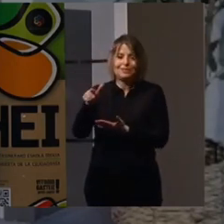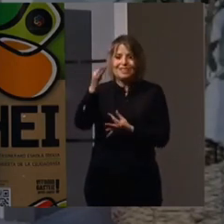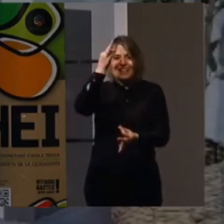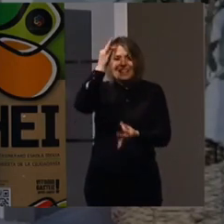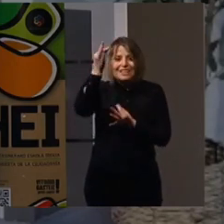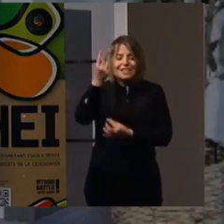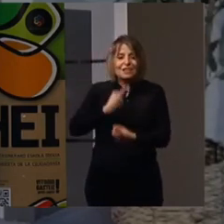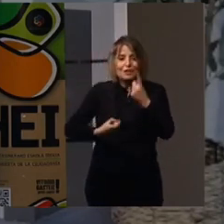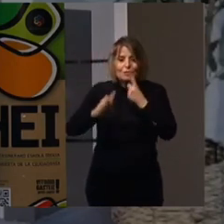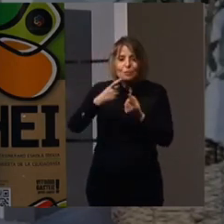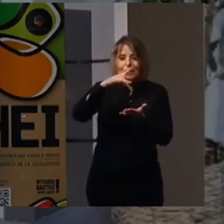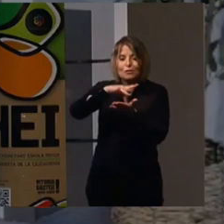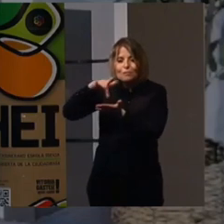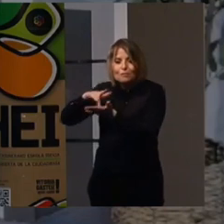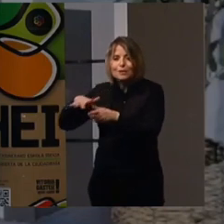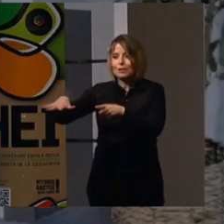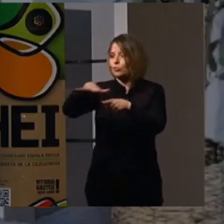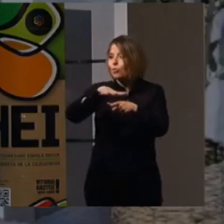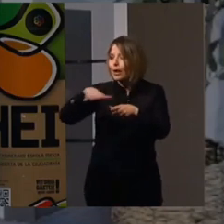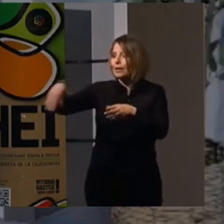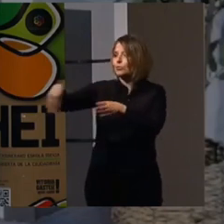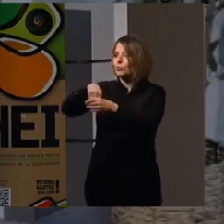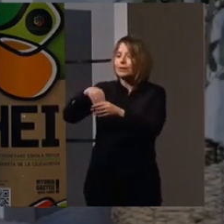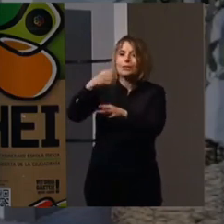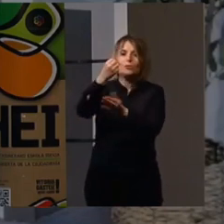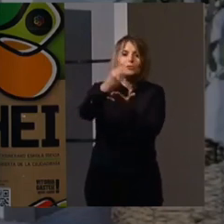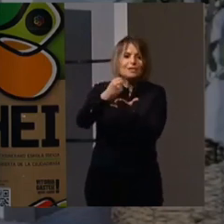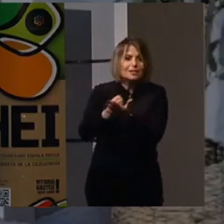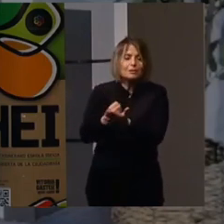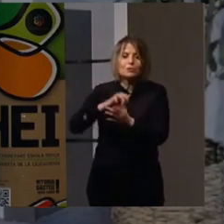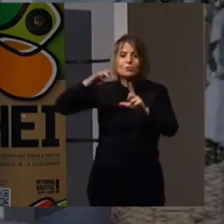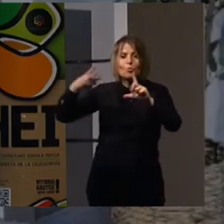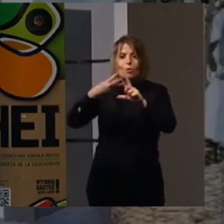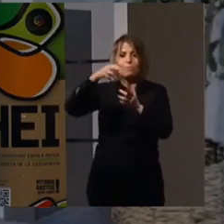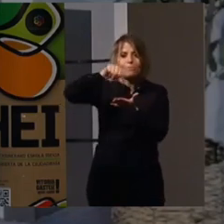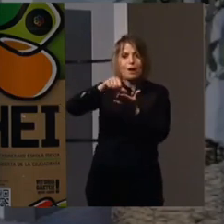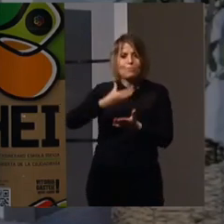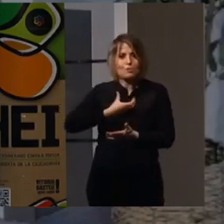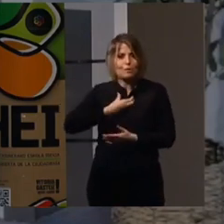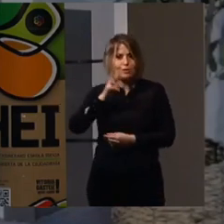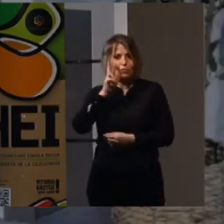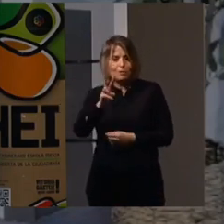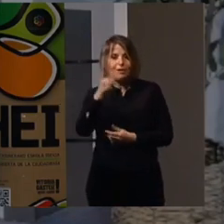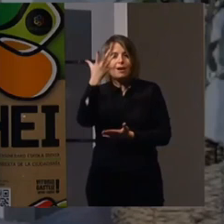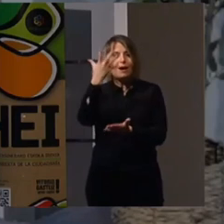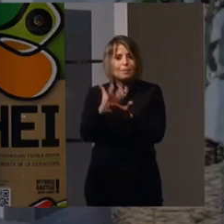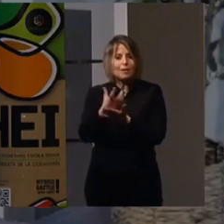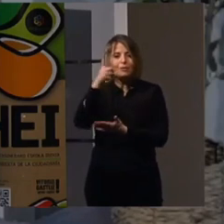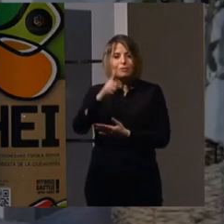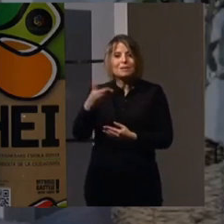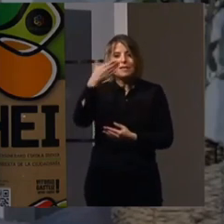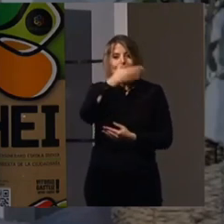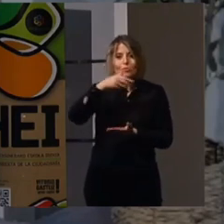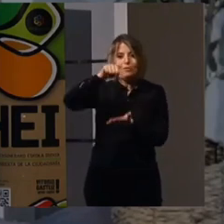detallada sobre las mismas en fechas, lugares, contenidos e inscripciones las tenéis en la página web municipal, en la aplicación también de